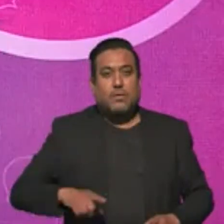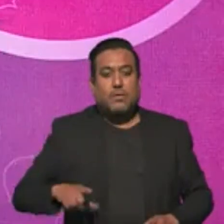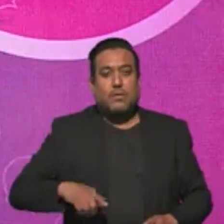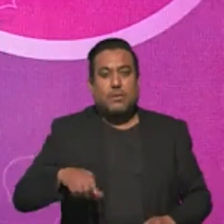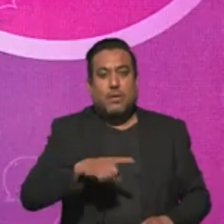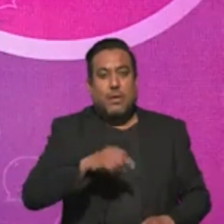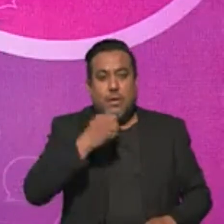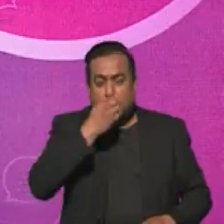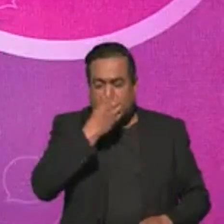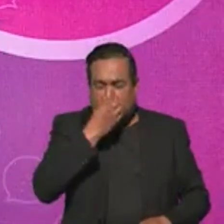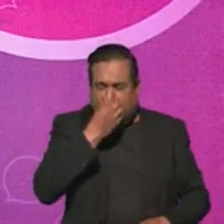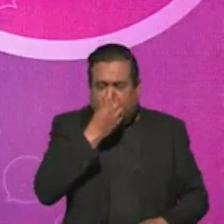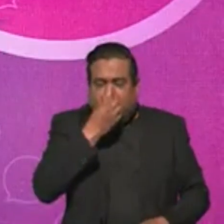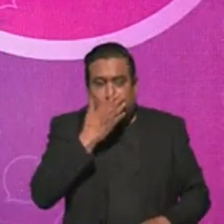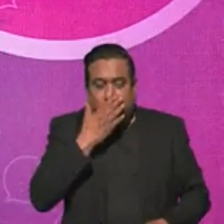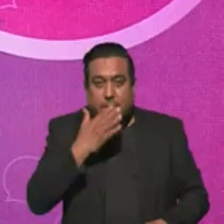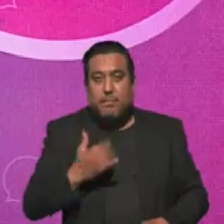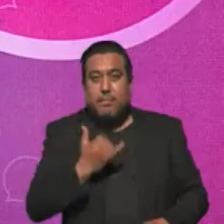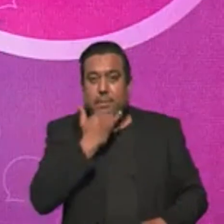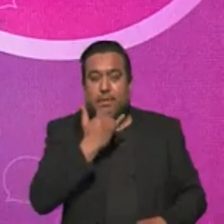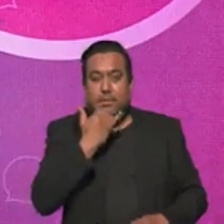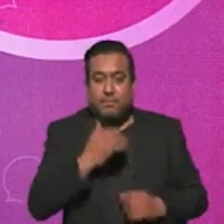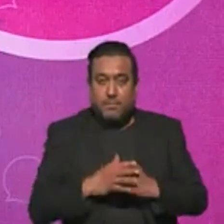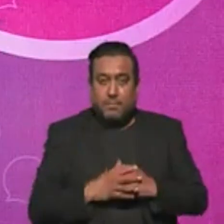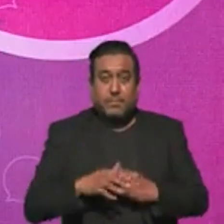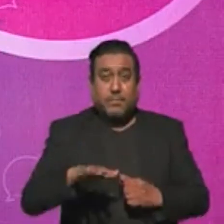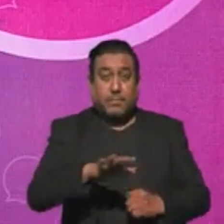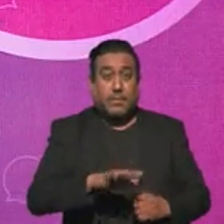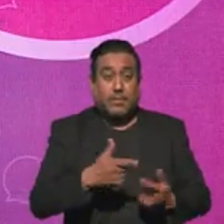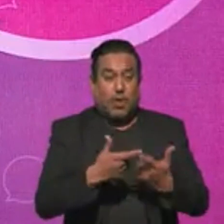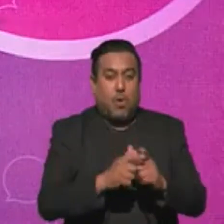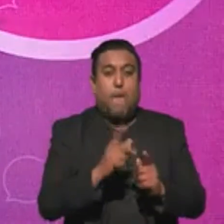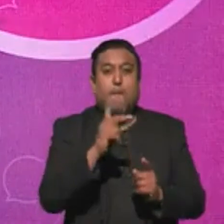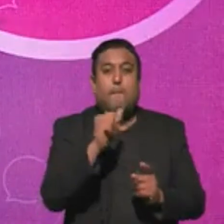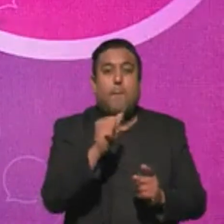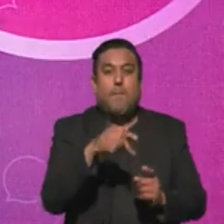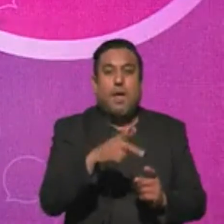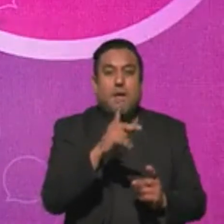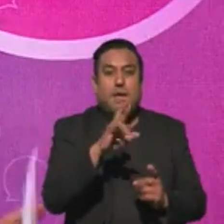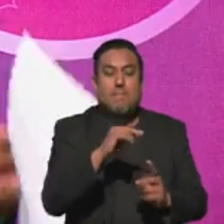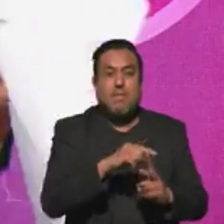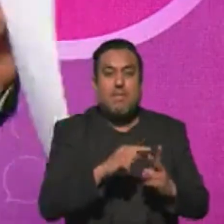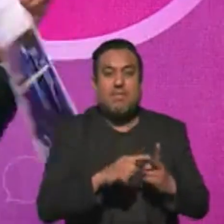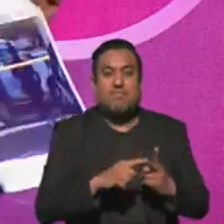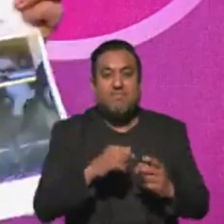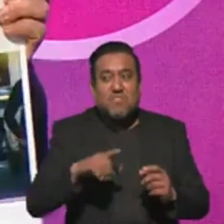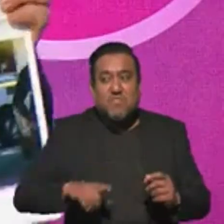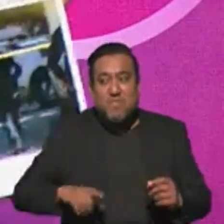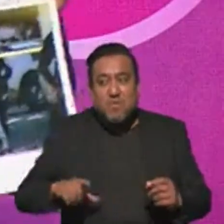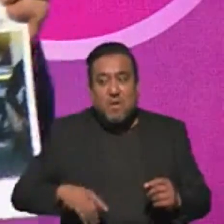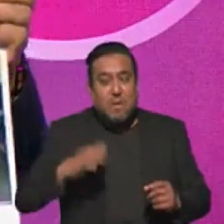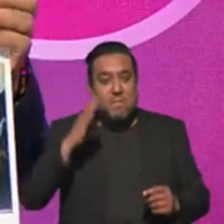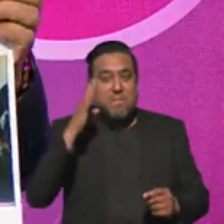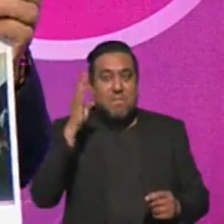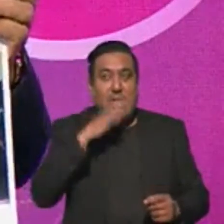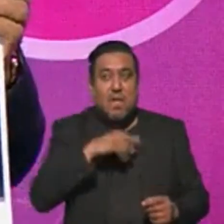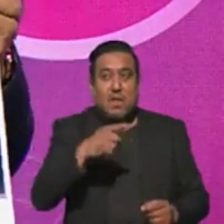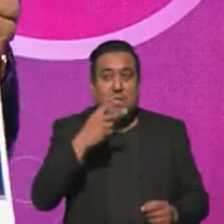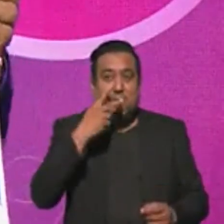del prian Nadie puede vivir con paz y prosperidad nos ofrecieron